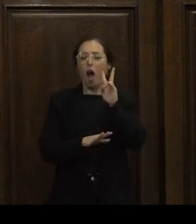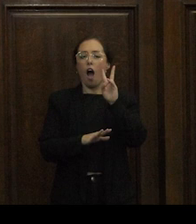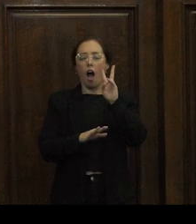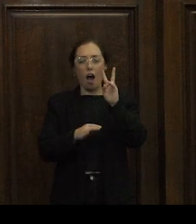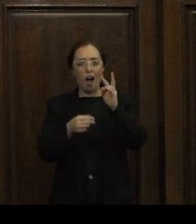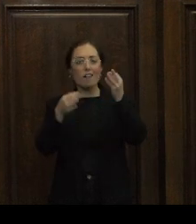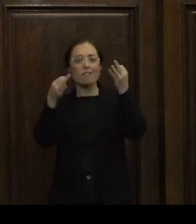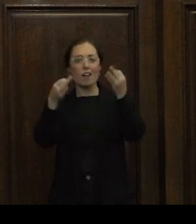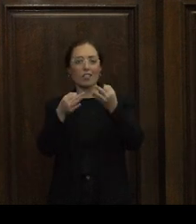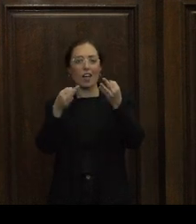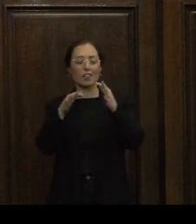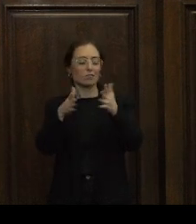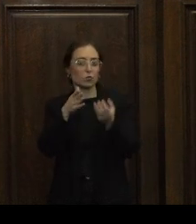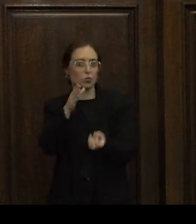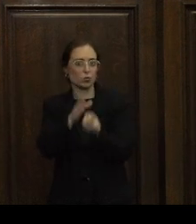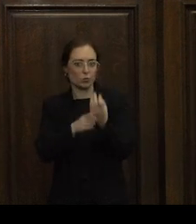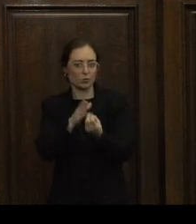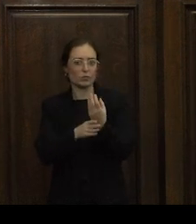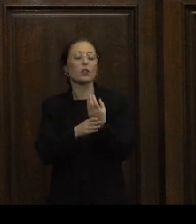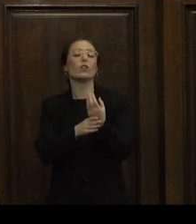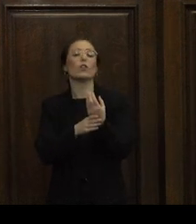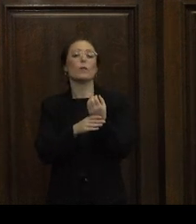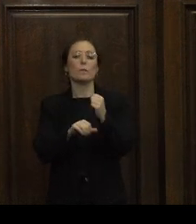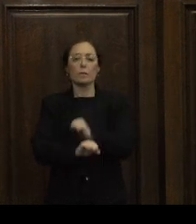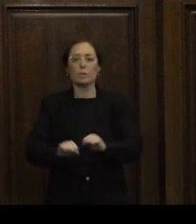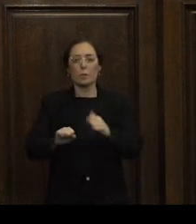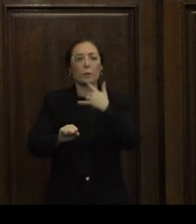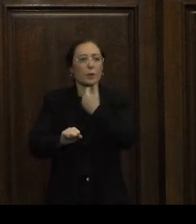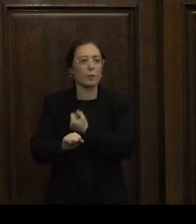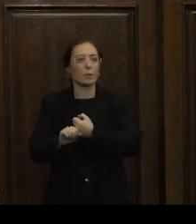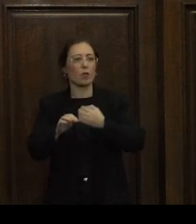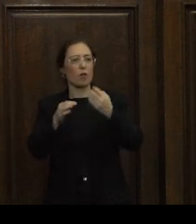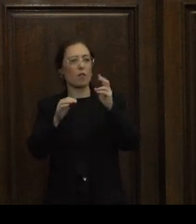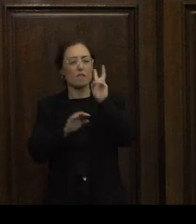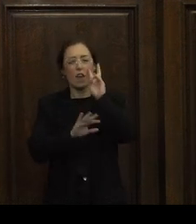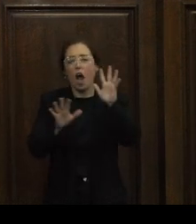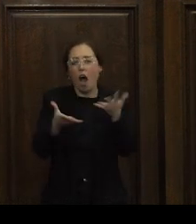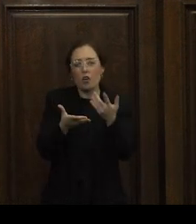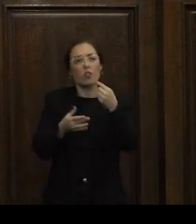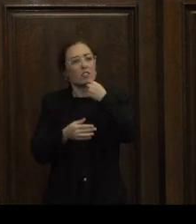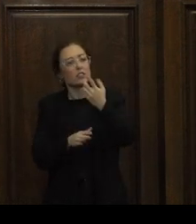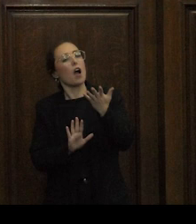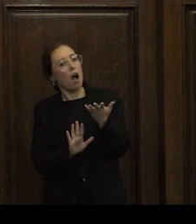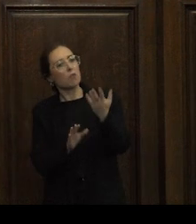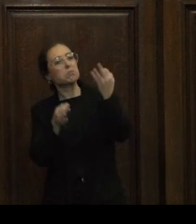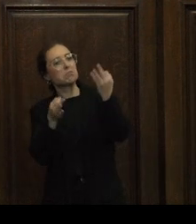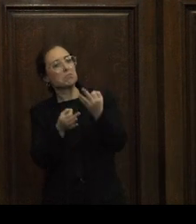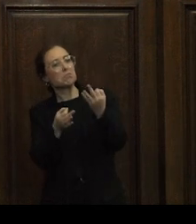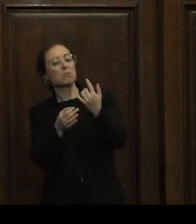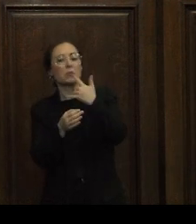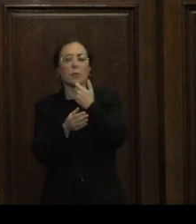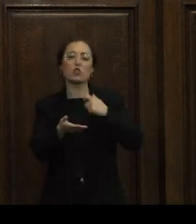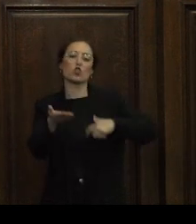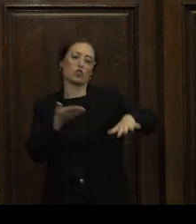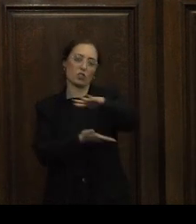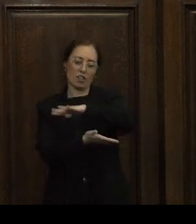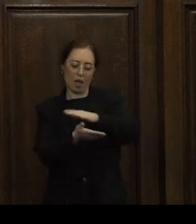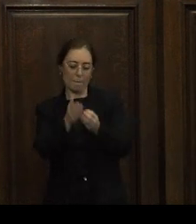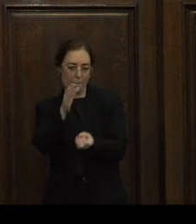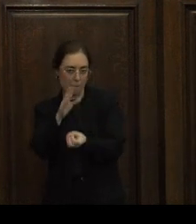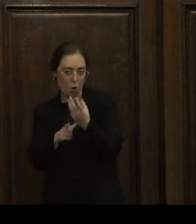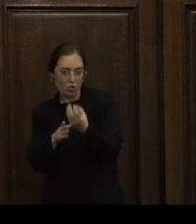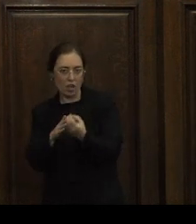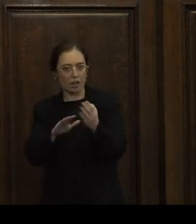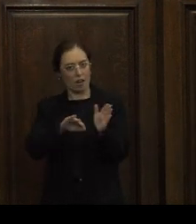estaría instaurándose, ¿no? Régimen de verosimilitud, régimen de credibilidad, ¿no? En este caso el de allá se refiere a la sociedad